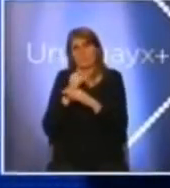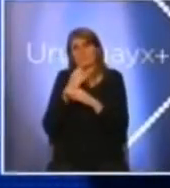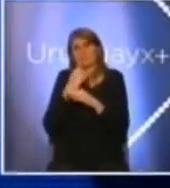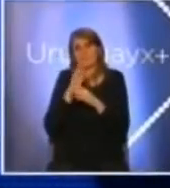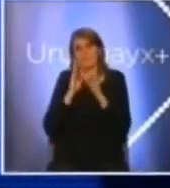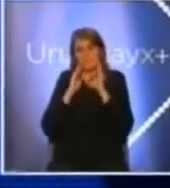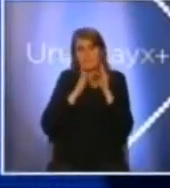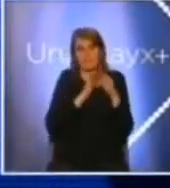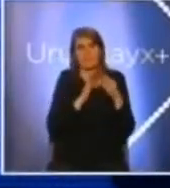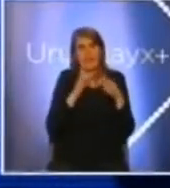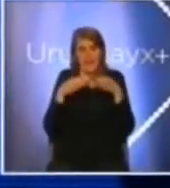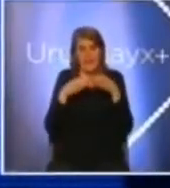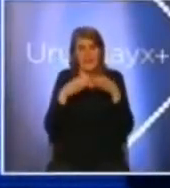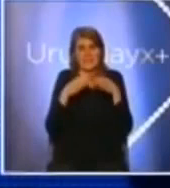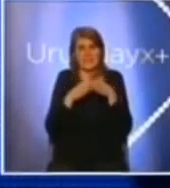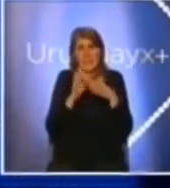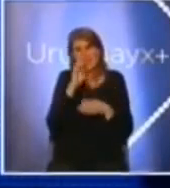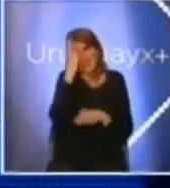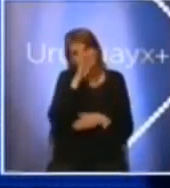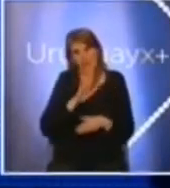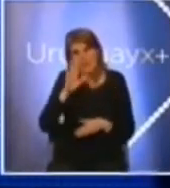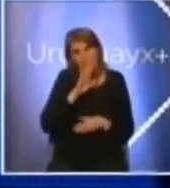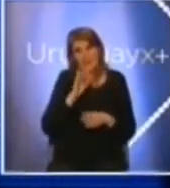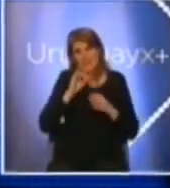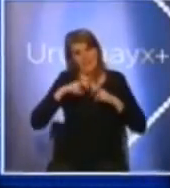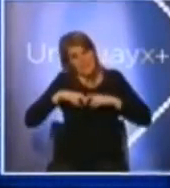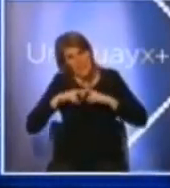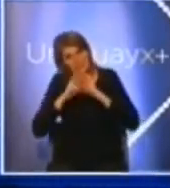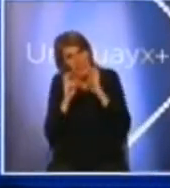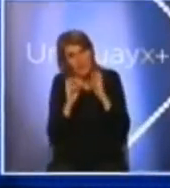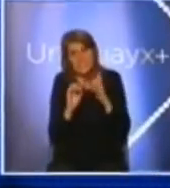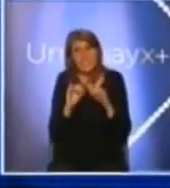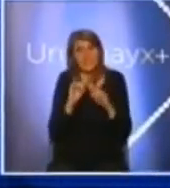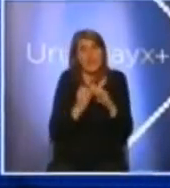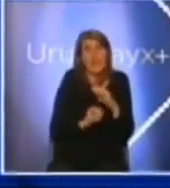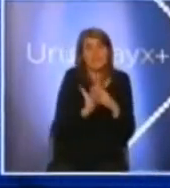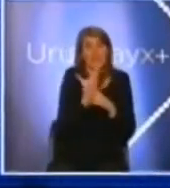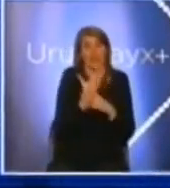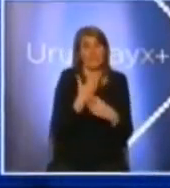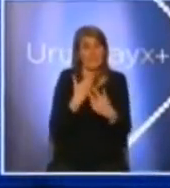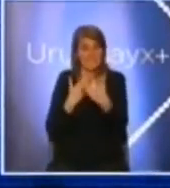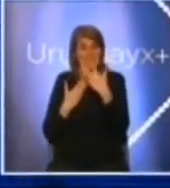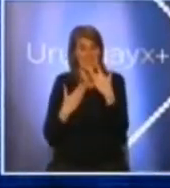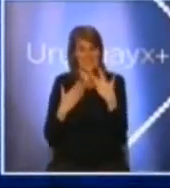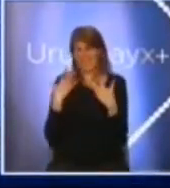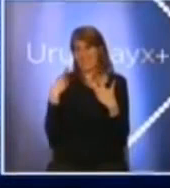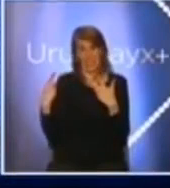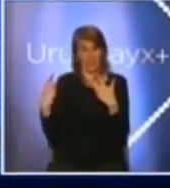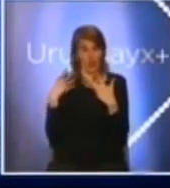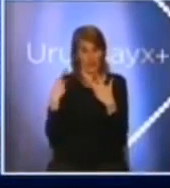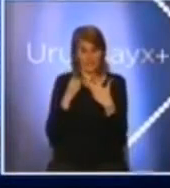de la Agencia Nacional de Investigación e Innovación, dotándola de un directorio de 3 miembros con alta